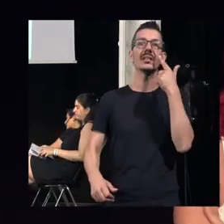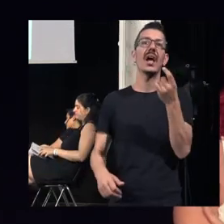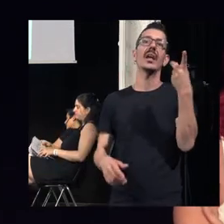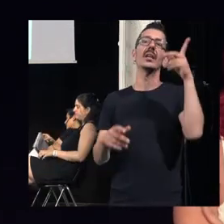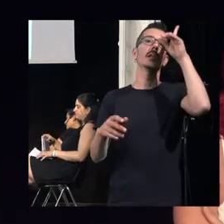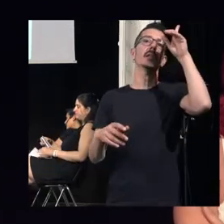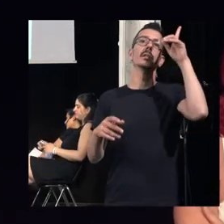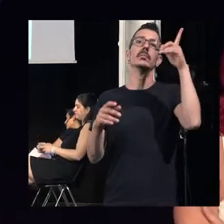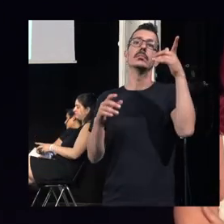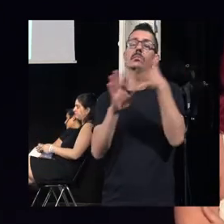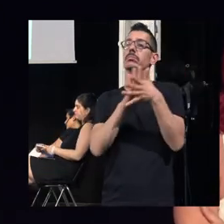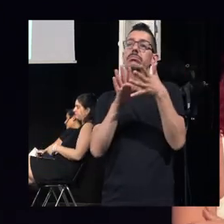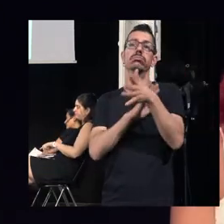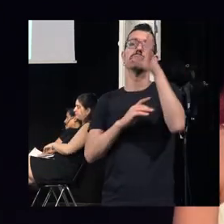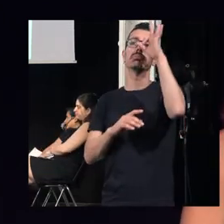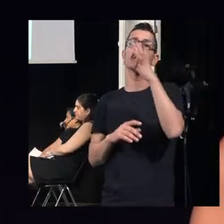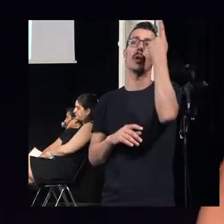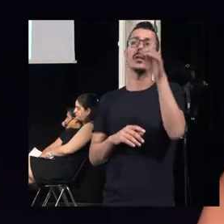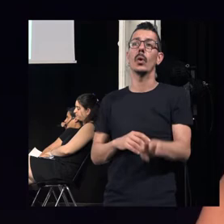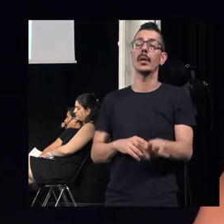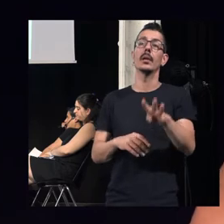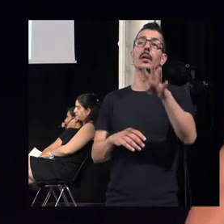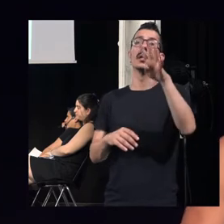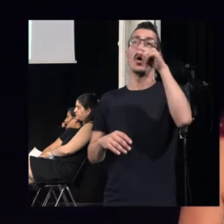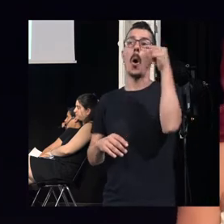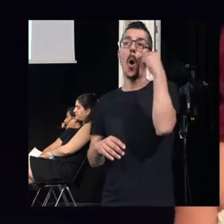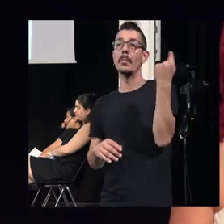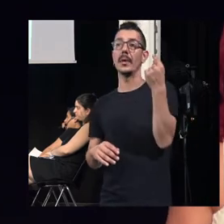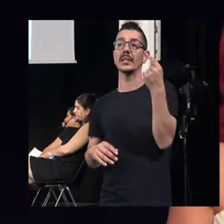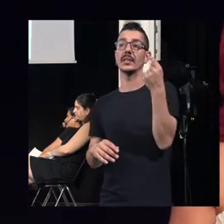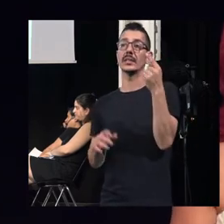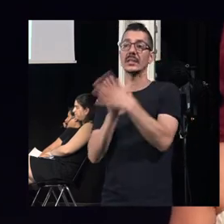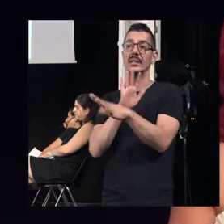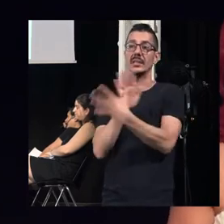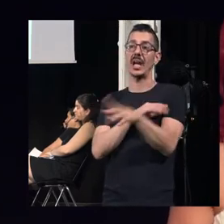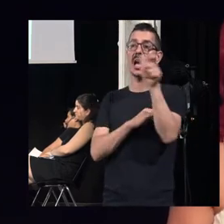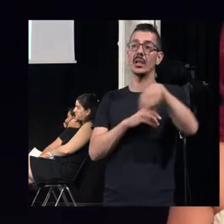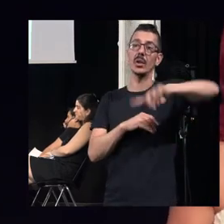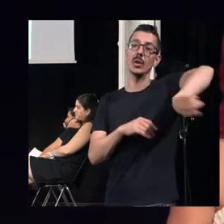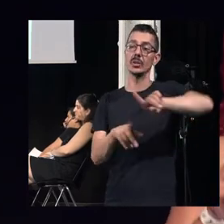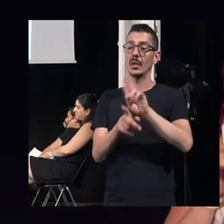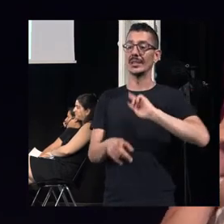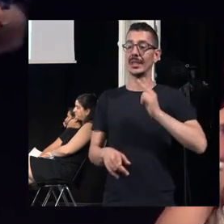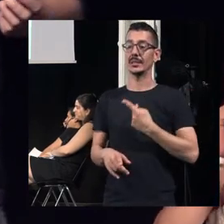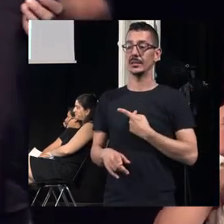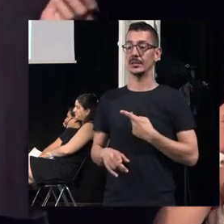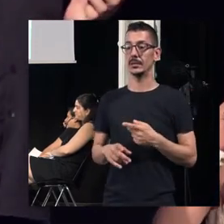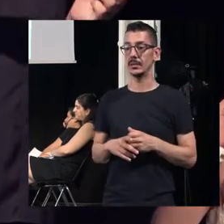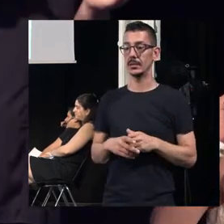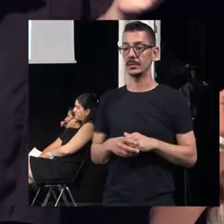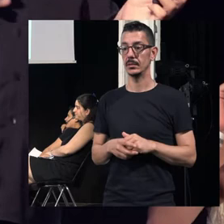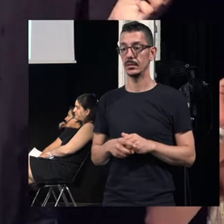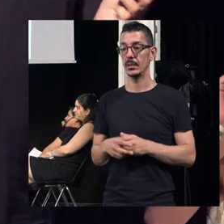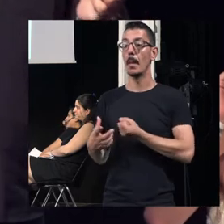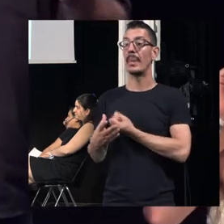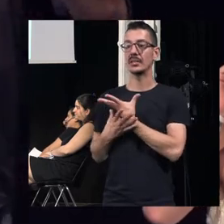del 19 que por lo visto eran pansexuales, deduzco yo, en la terminología actual, porque era peligroso dejar ningún niño